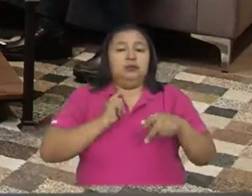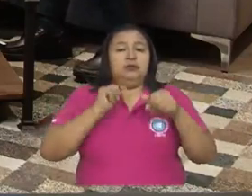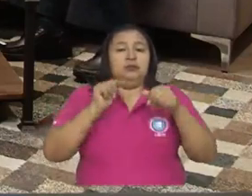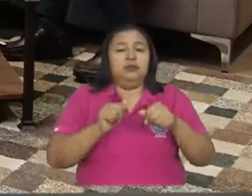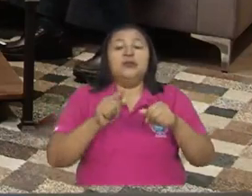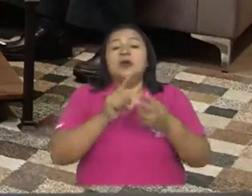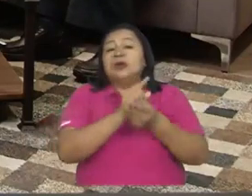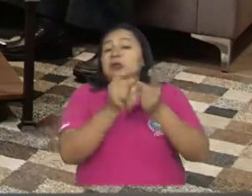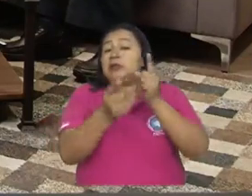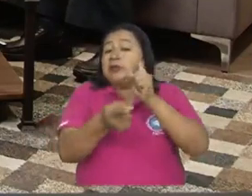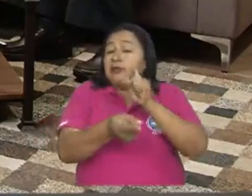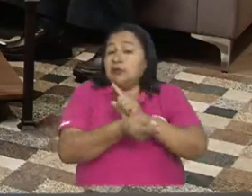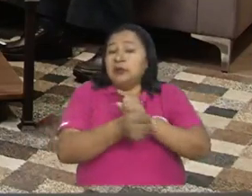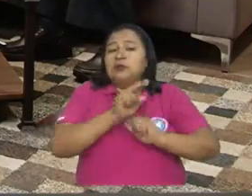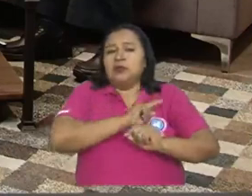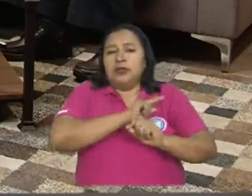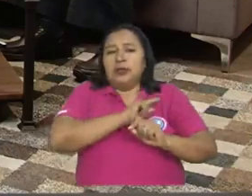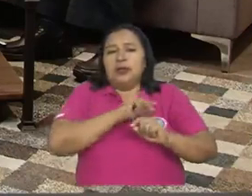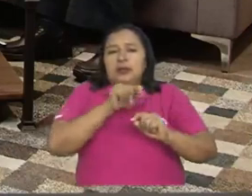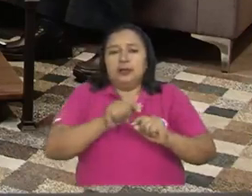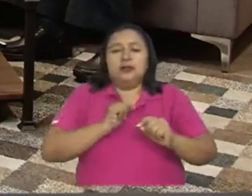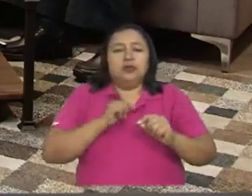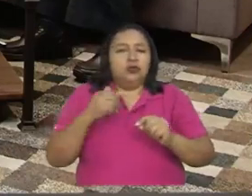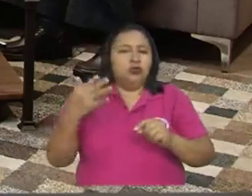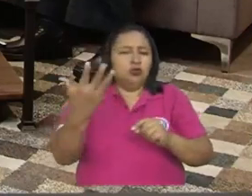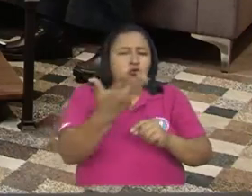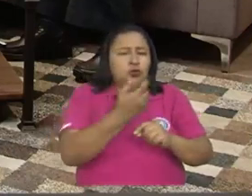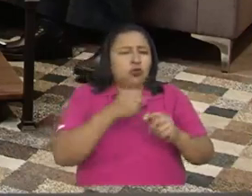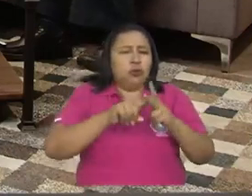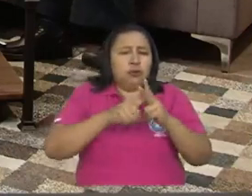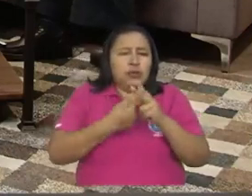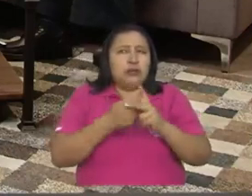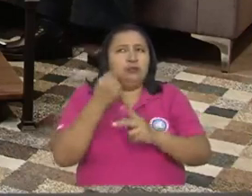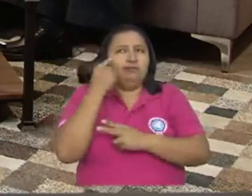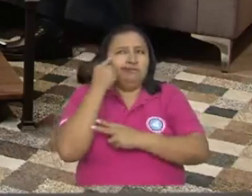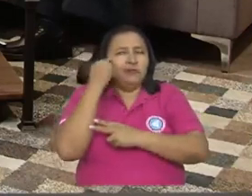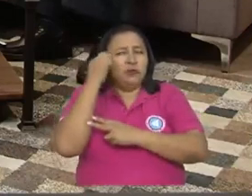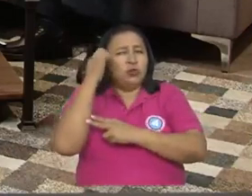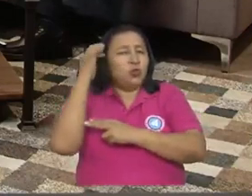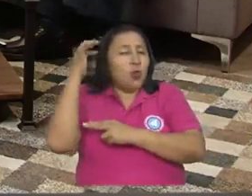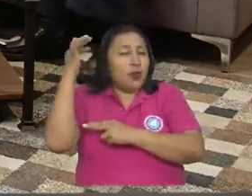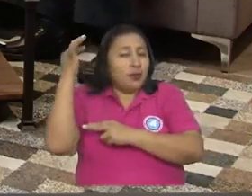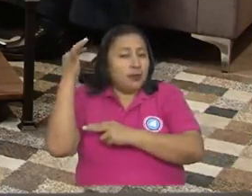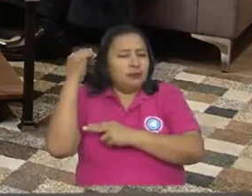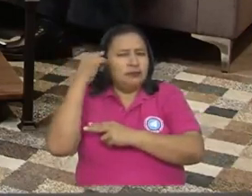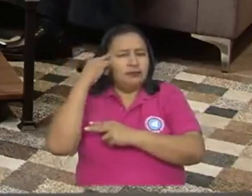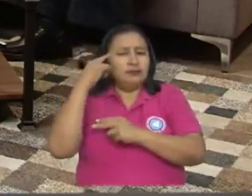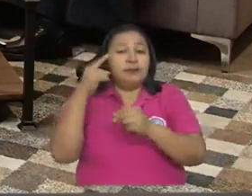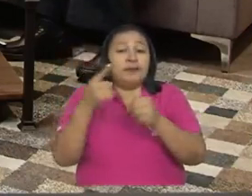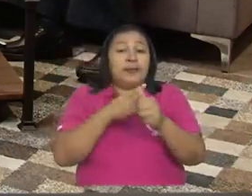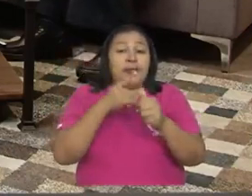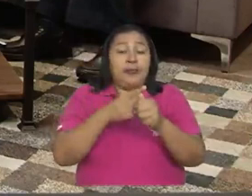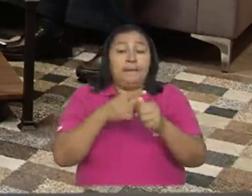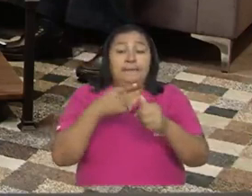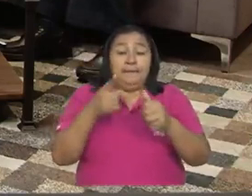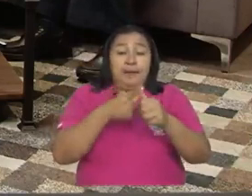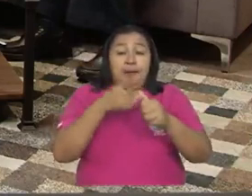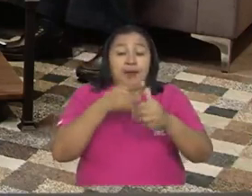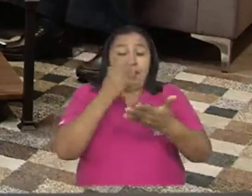las transformaciones han sido, todo nace con un sueño, ¿verdad? Todo era un sueño, el primer paso desnivel que